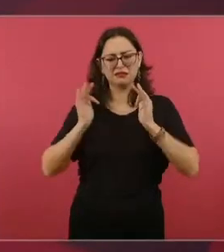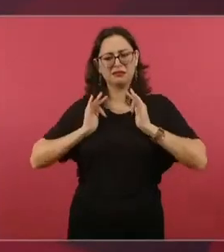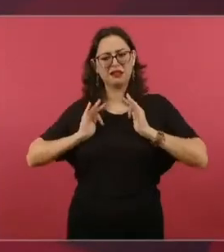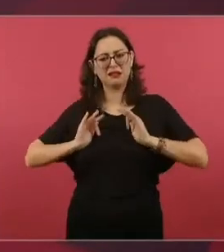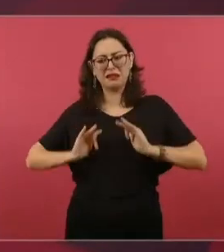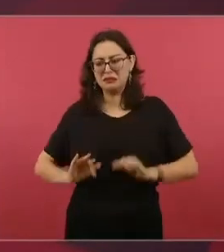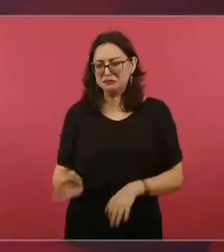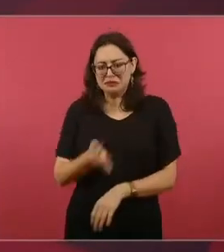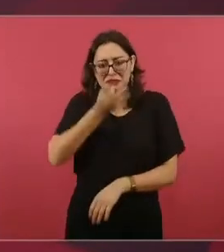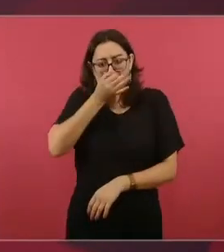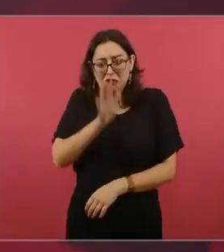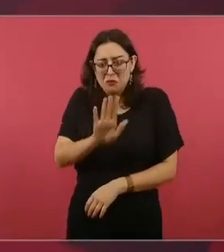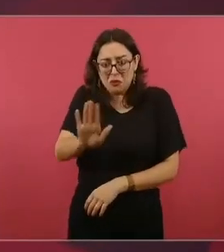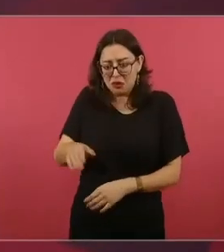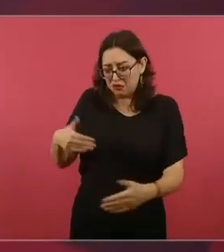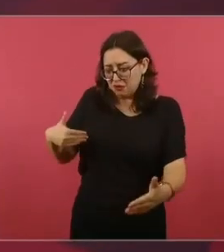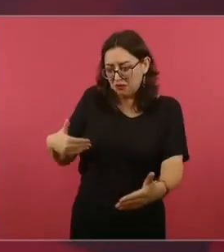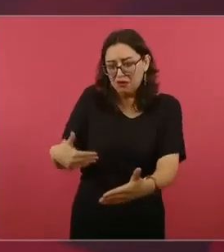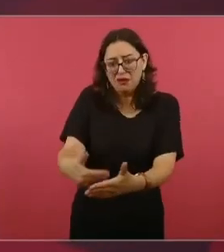¿Sabes qué es lo peor?